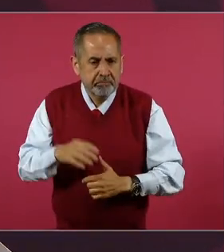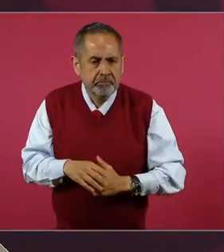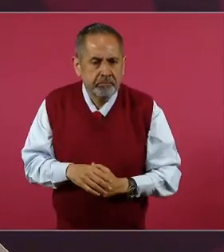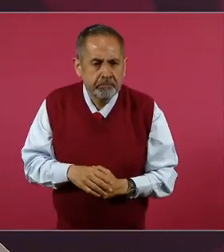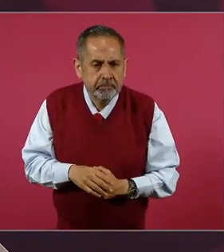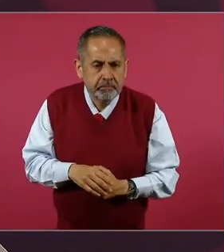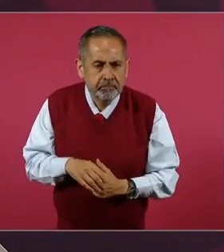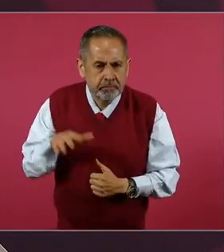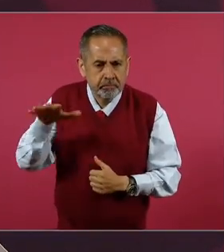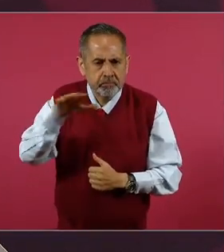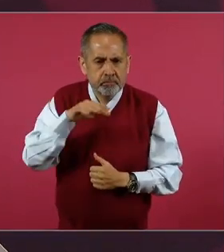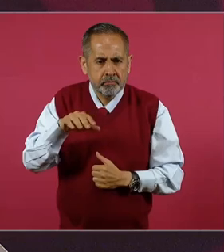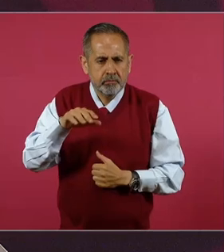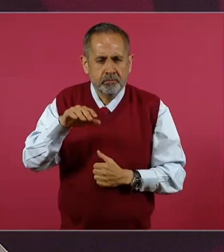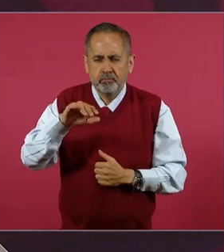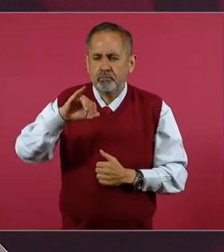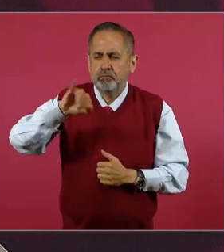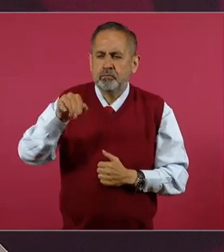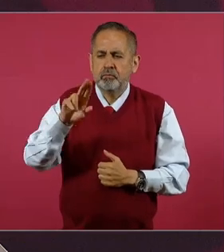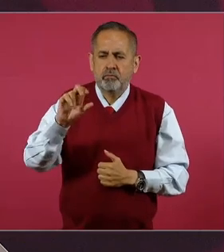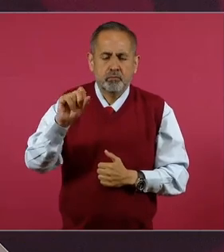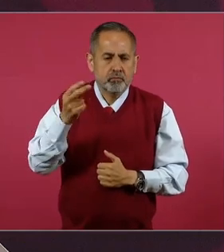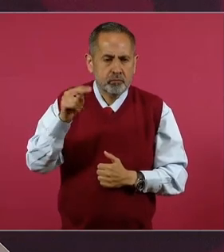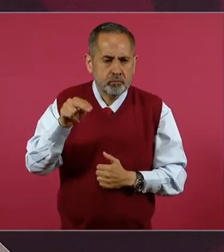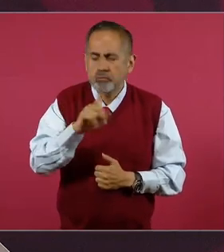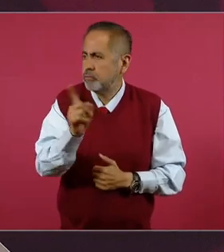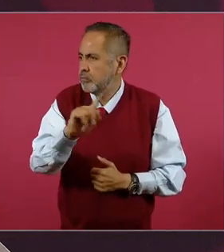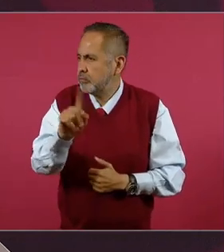por John, no,